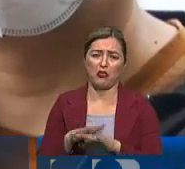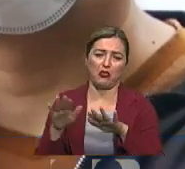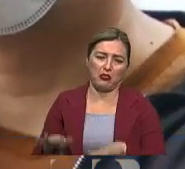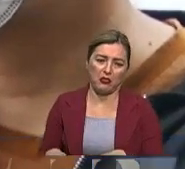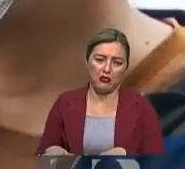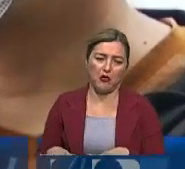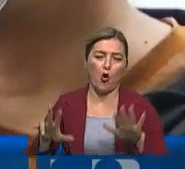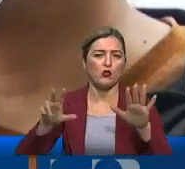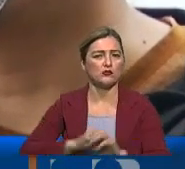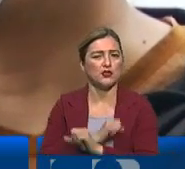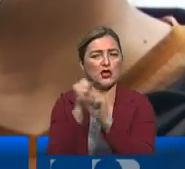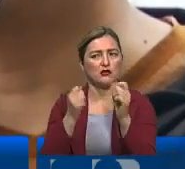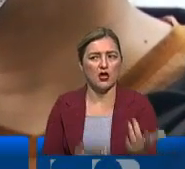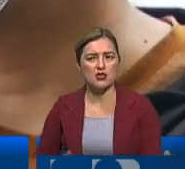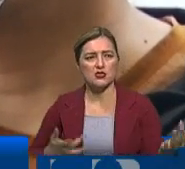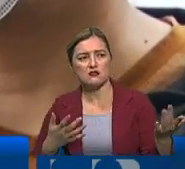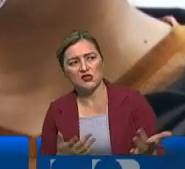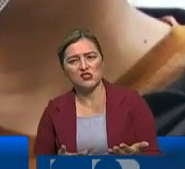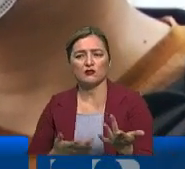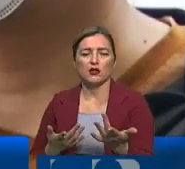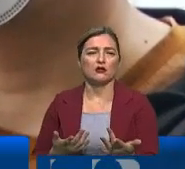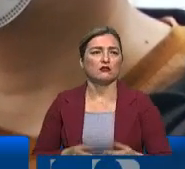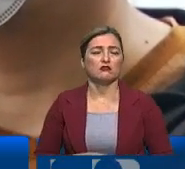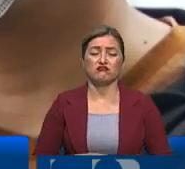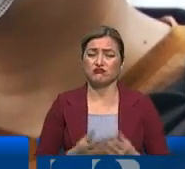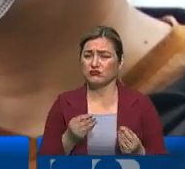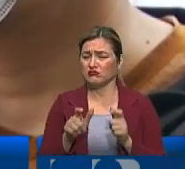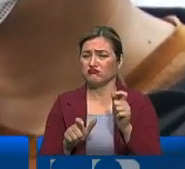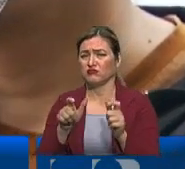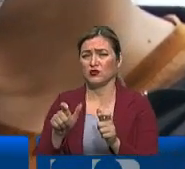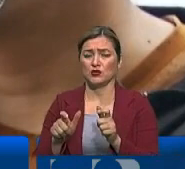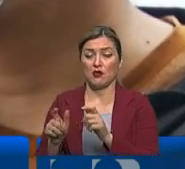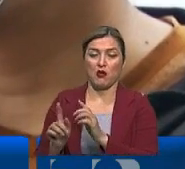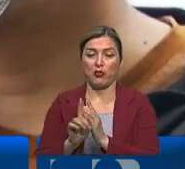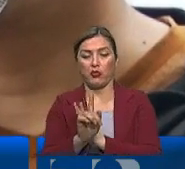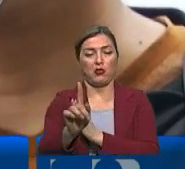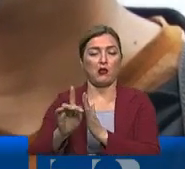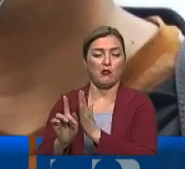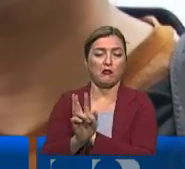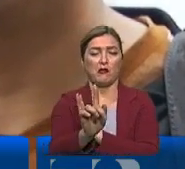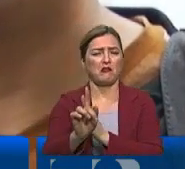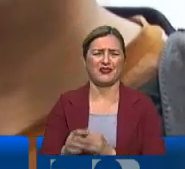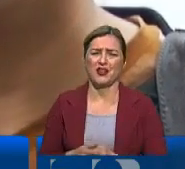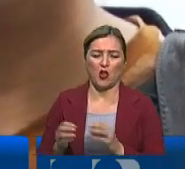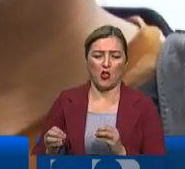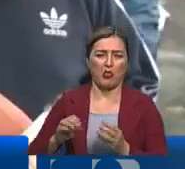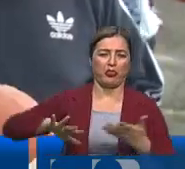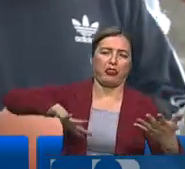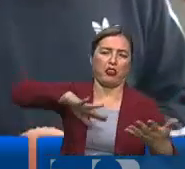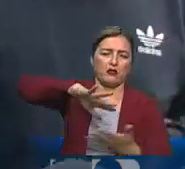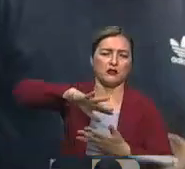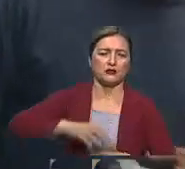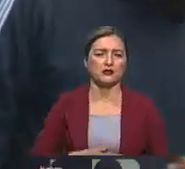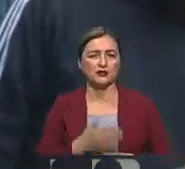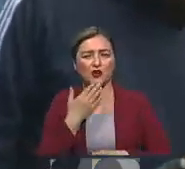desde las 8 de la mañana y no ha fluido. Hay mucha gente, hay una desorganización tenaz. No